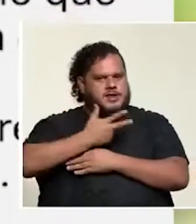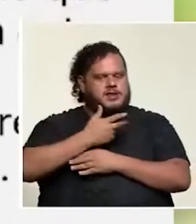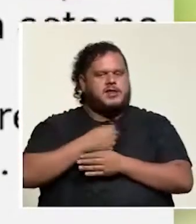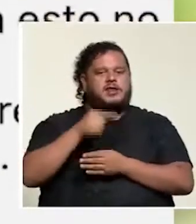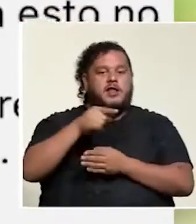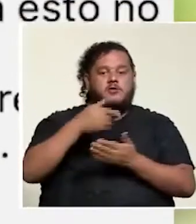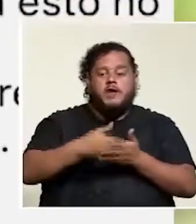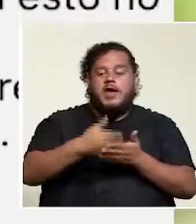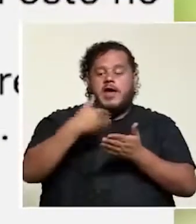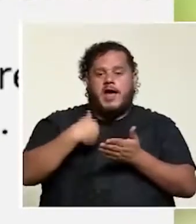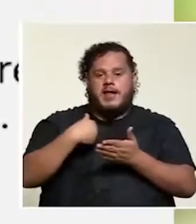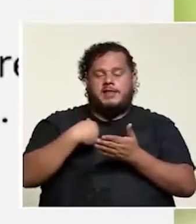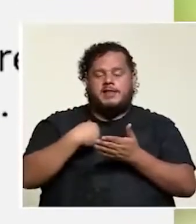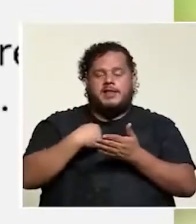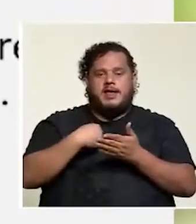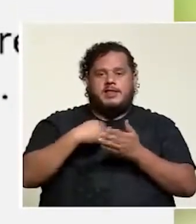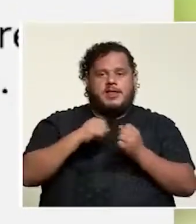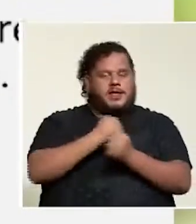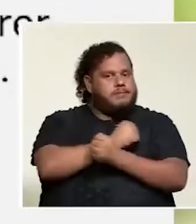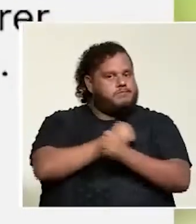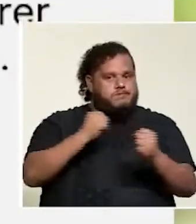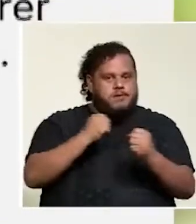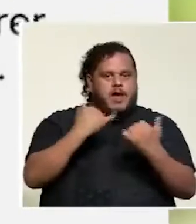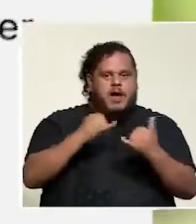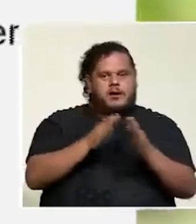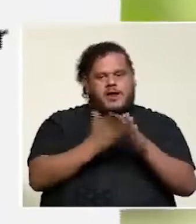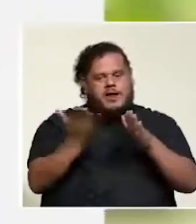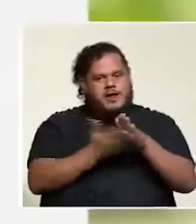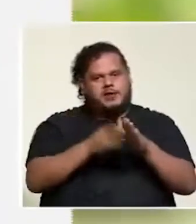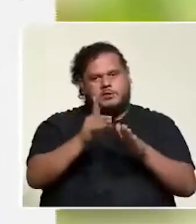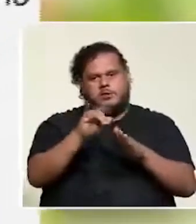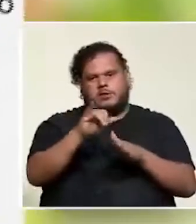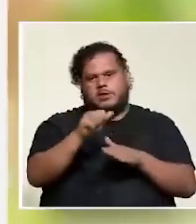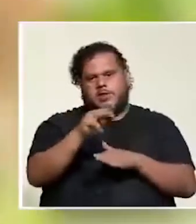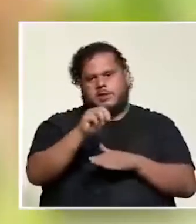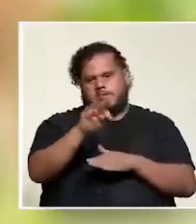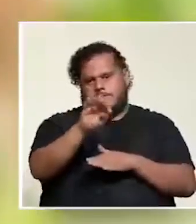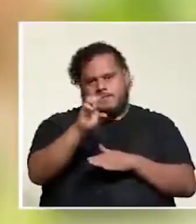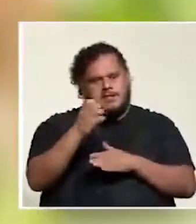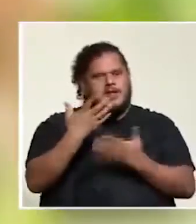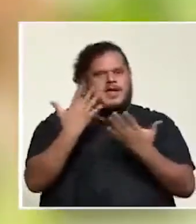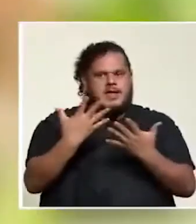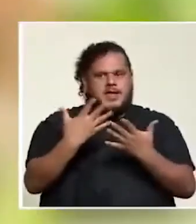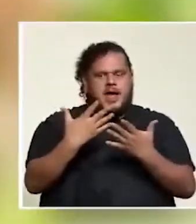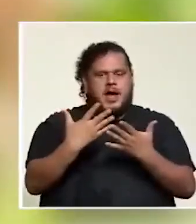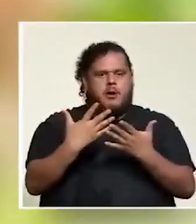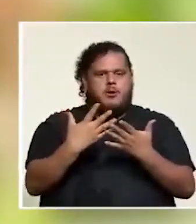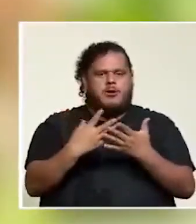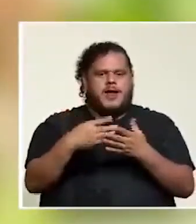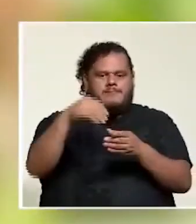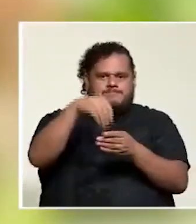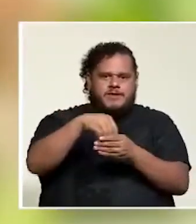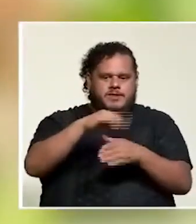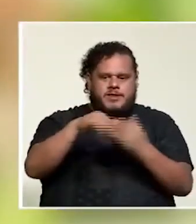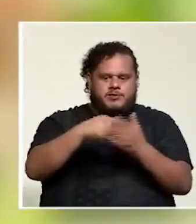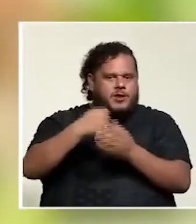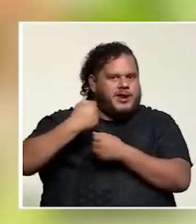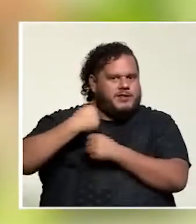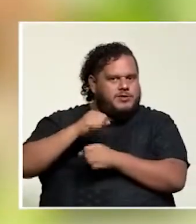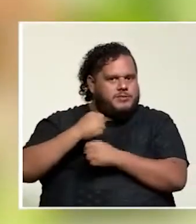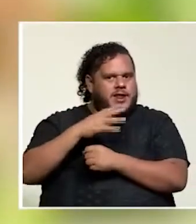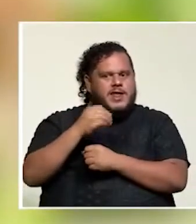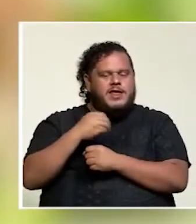fue antes de que reventara el caso conocido ahora como Diamante, que repercute en las municipalidades y que de alguna